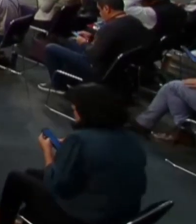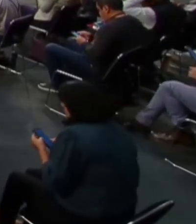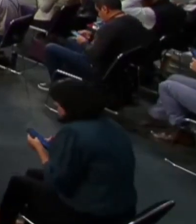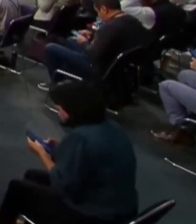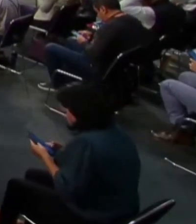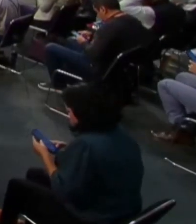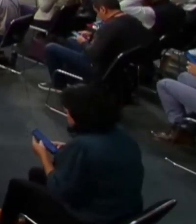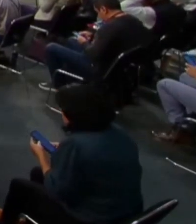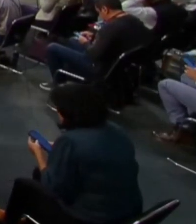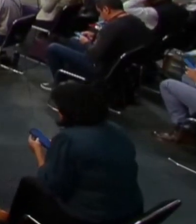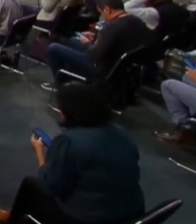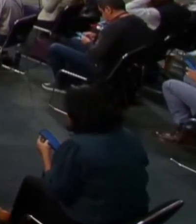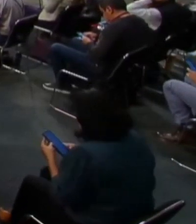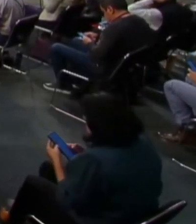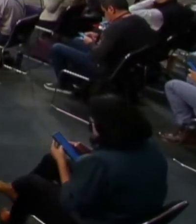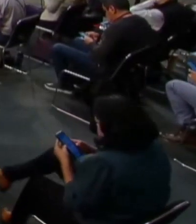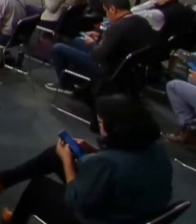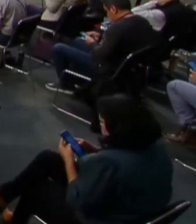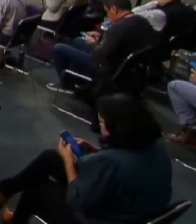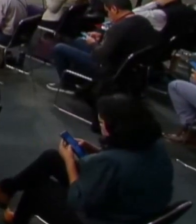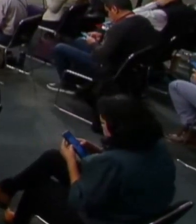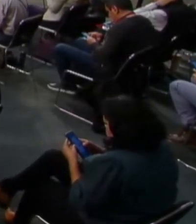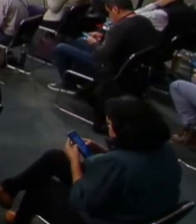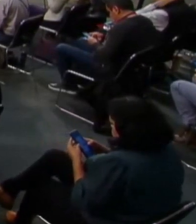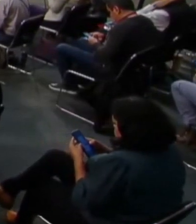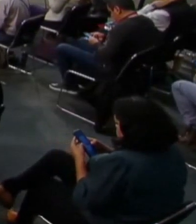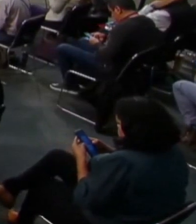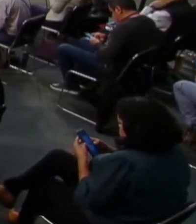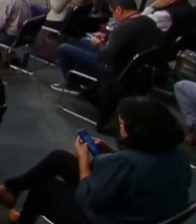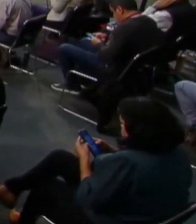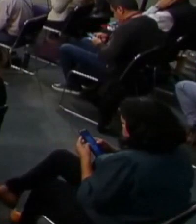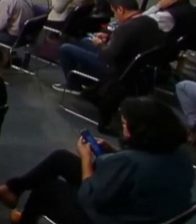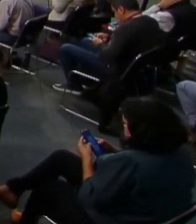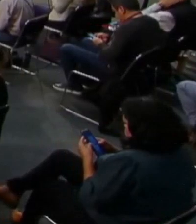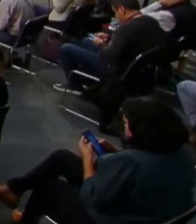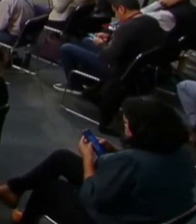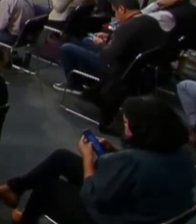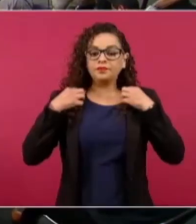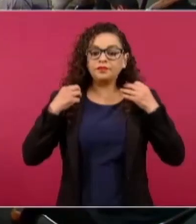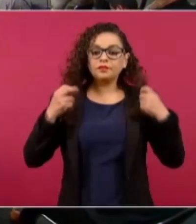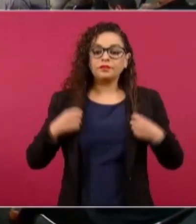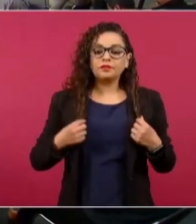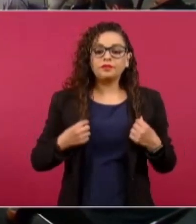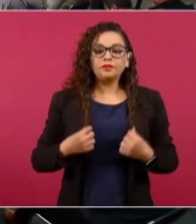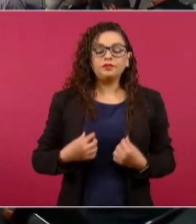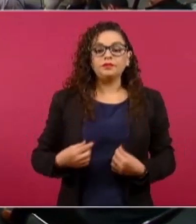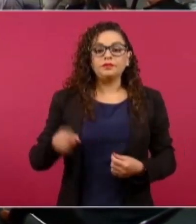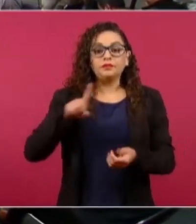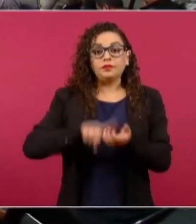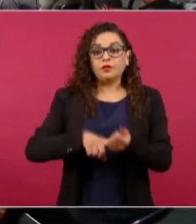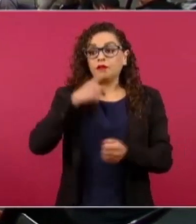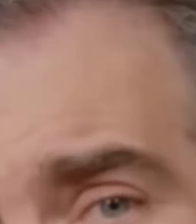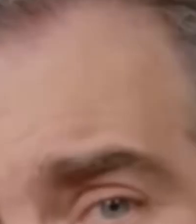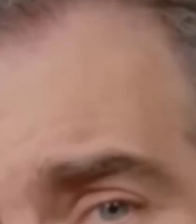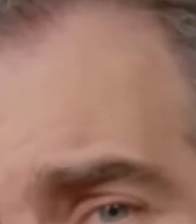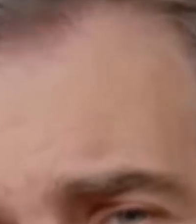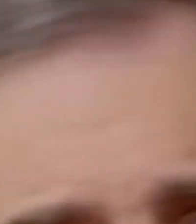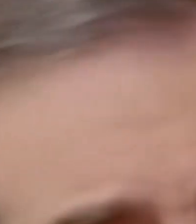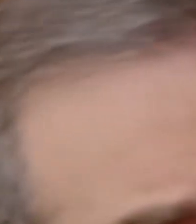Además de pedir que se cancelen las mañaneras, el que estaba en el INE